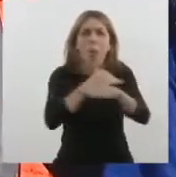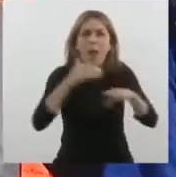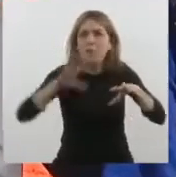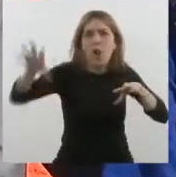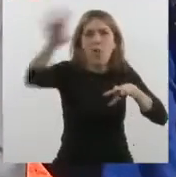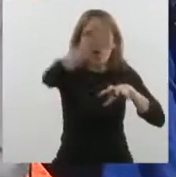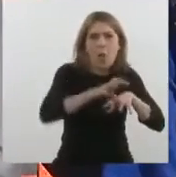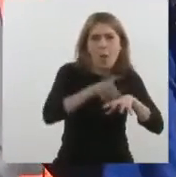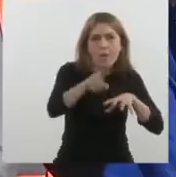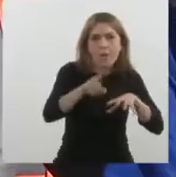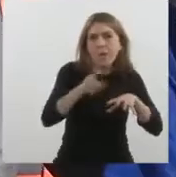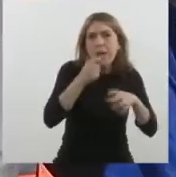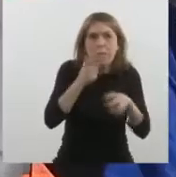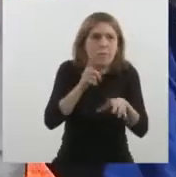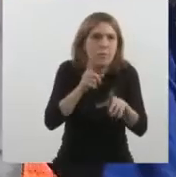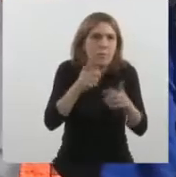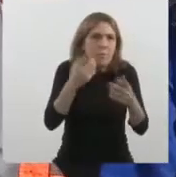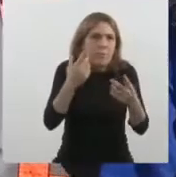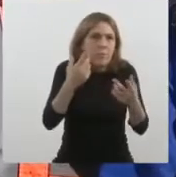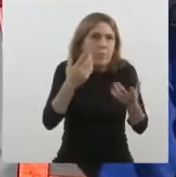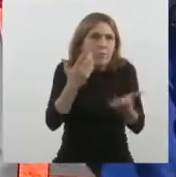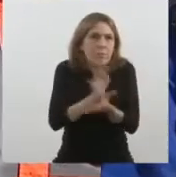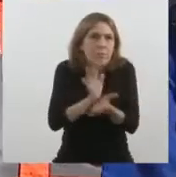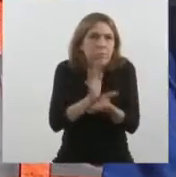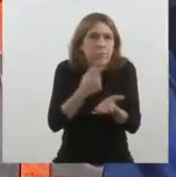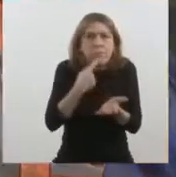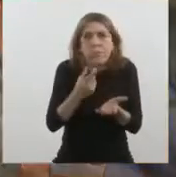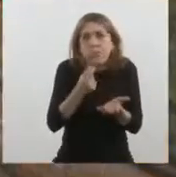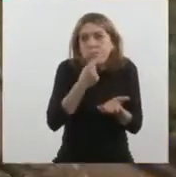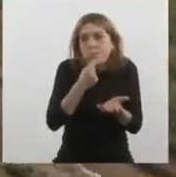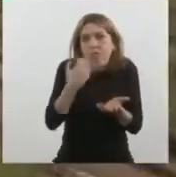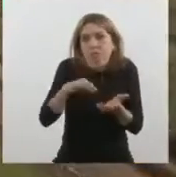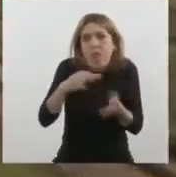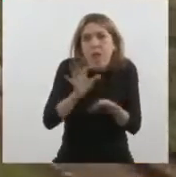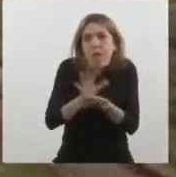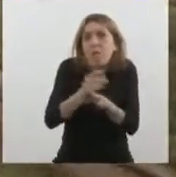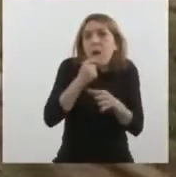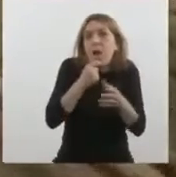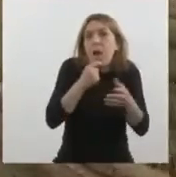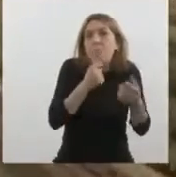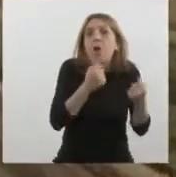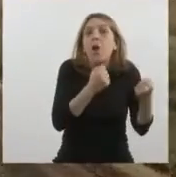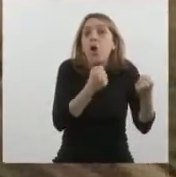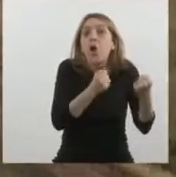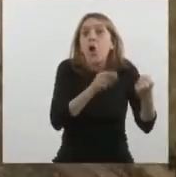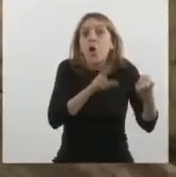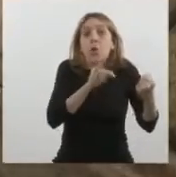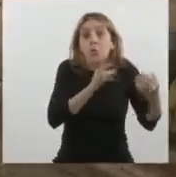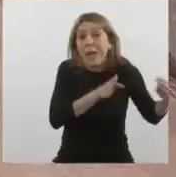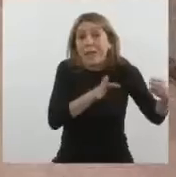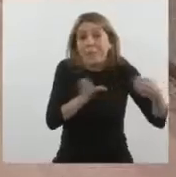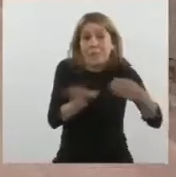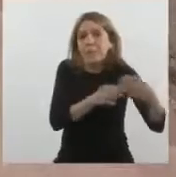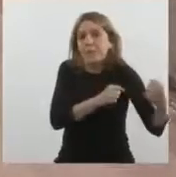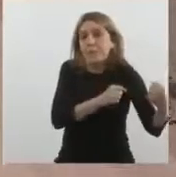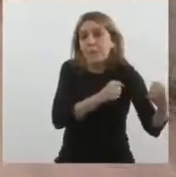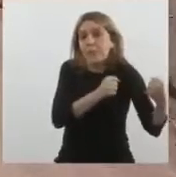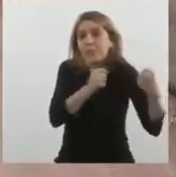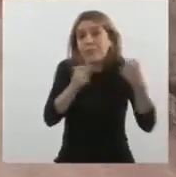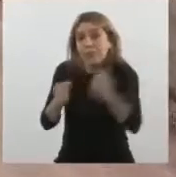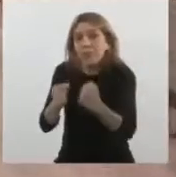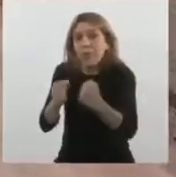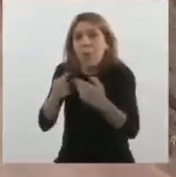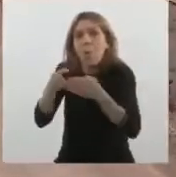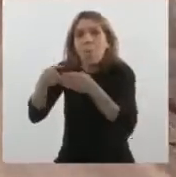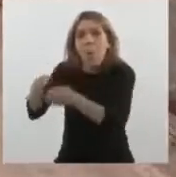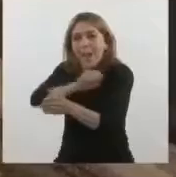llevar a puerto para poder exportar aquello que produce. Esta es, como